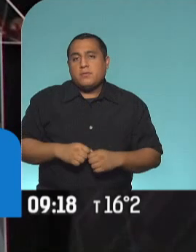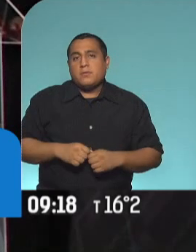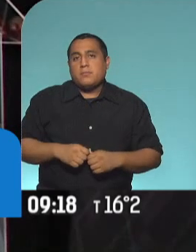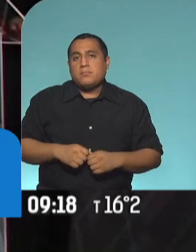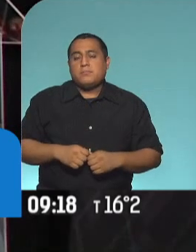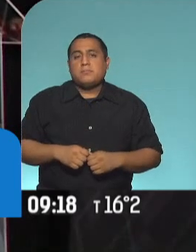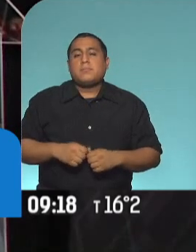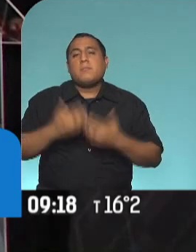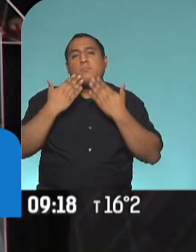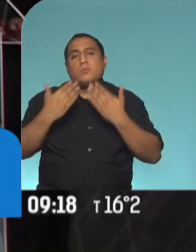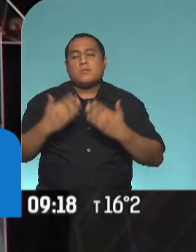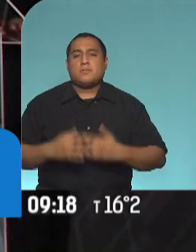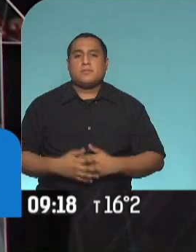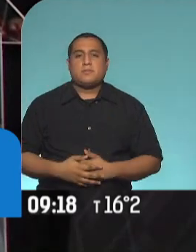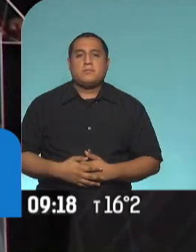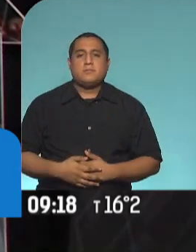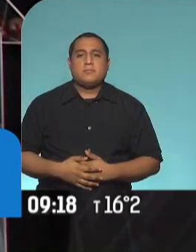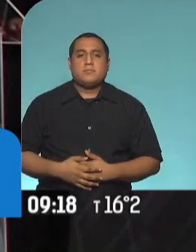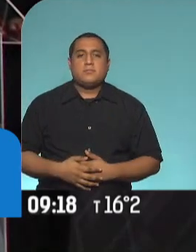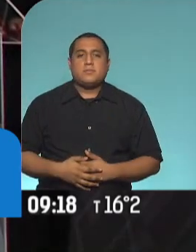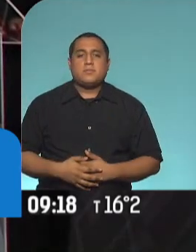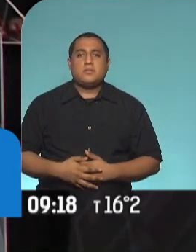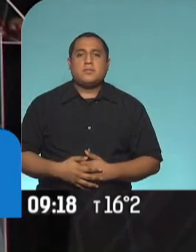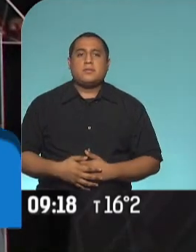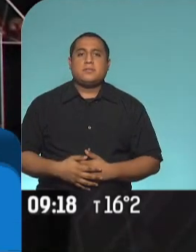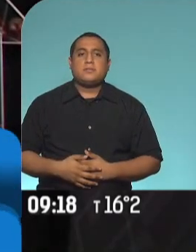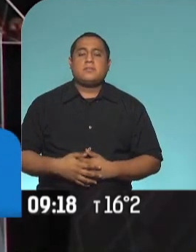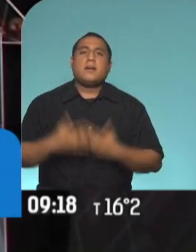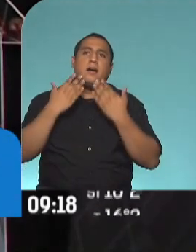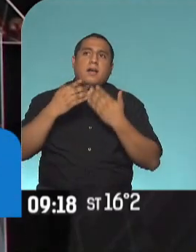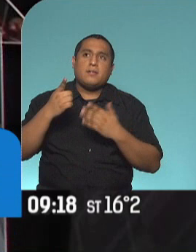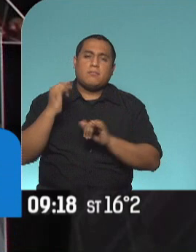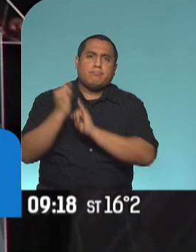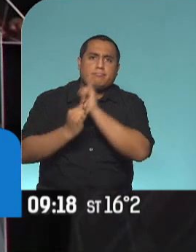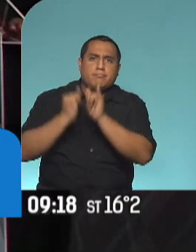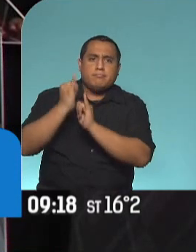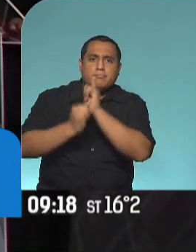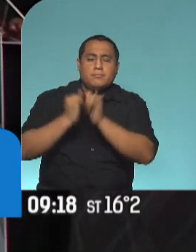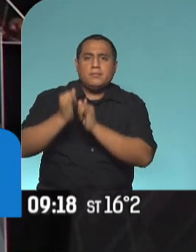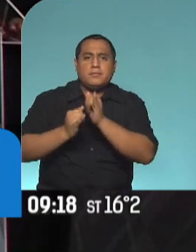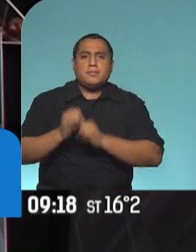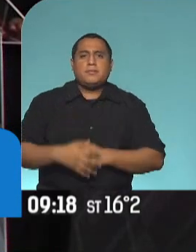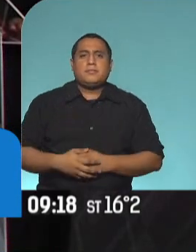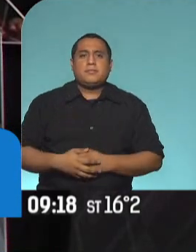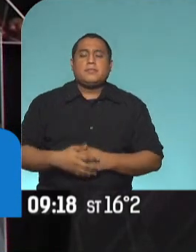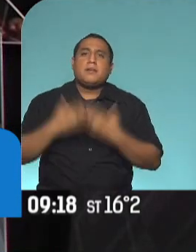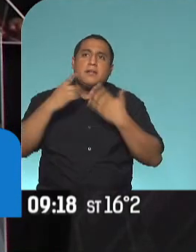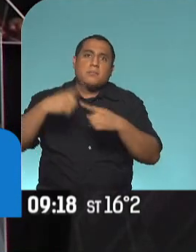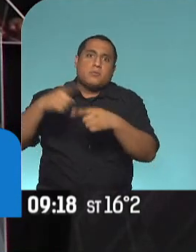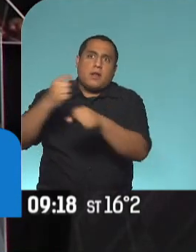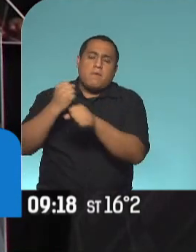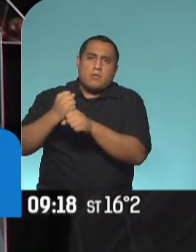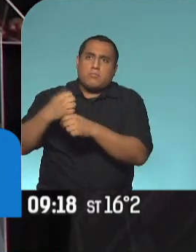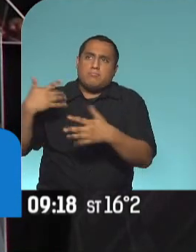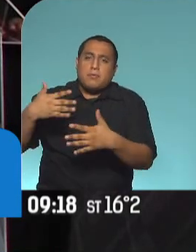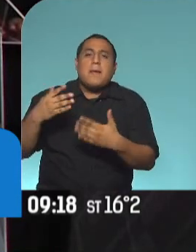esta etapa. Muchas gracias. Agradecemos el testimonio del doctor Juan Carlos Vergara, que destacaba el trabajo conjunto que venimos realizando desde